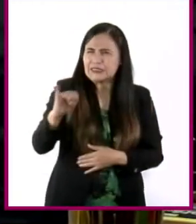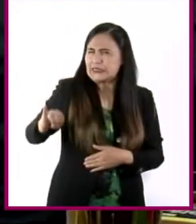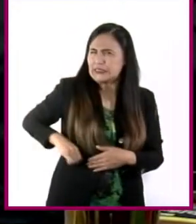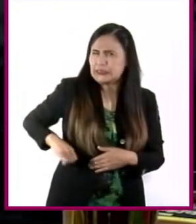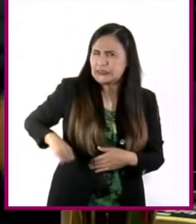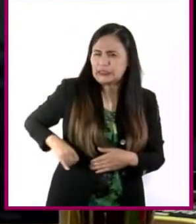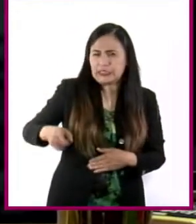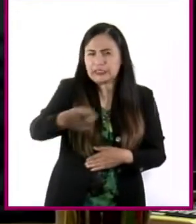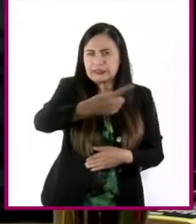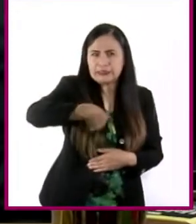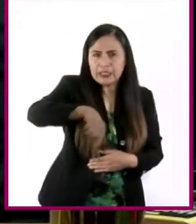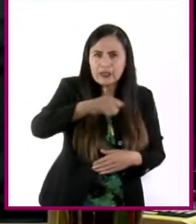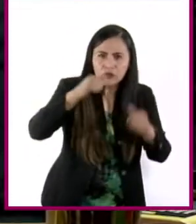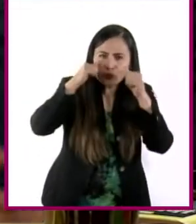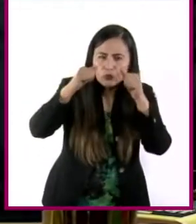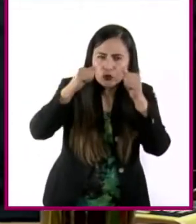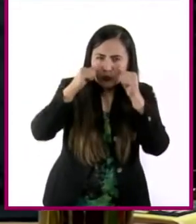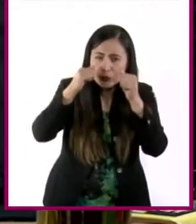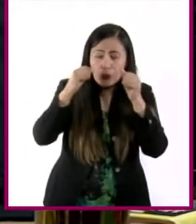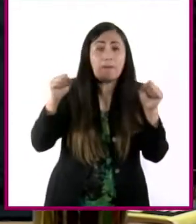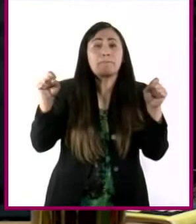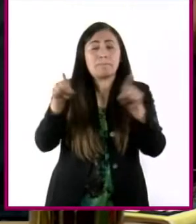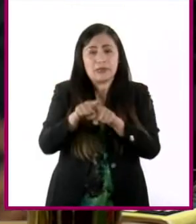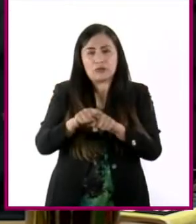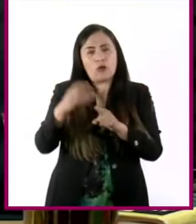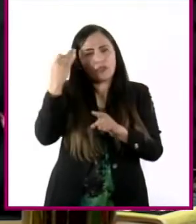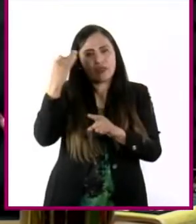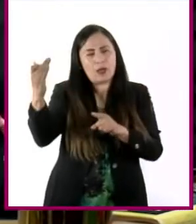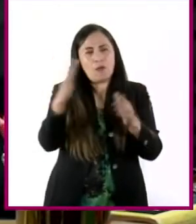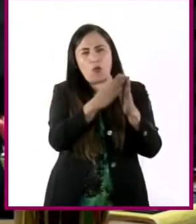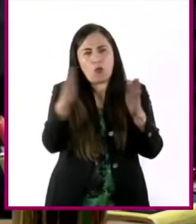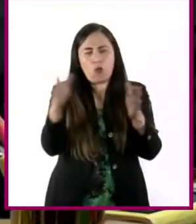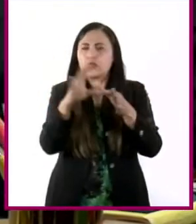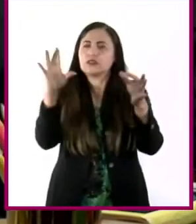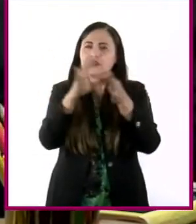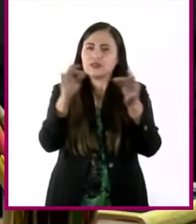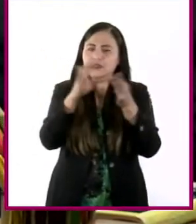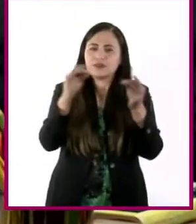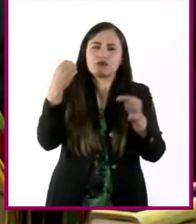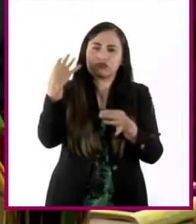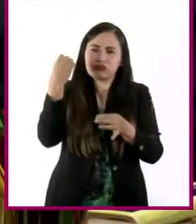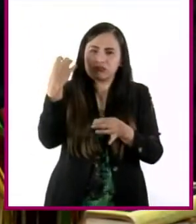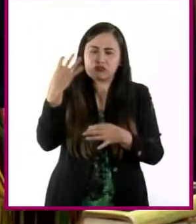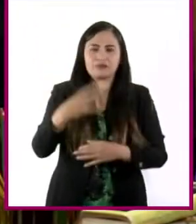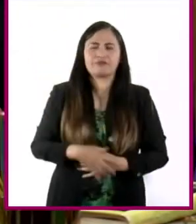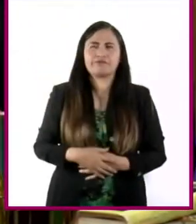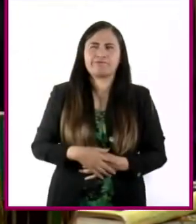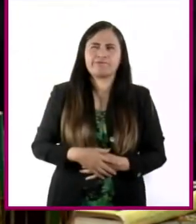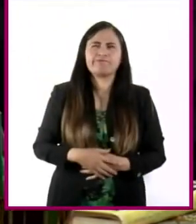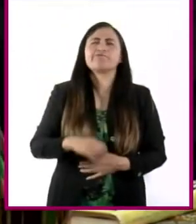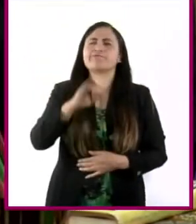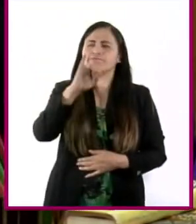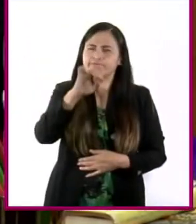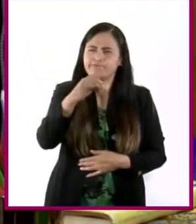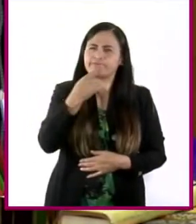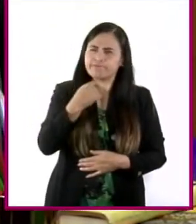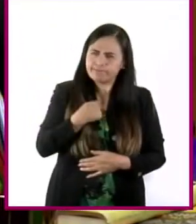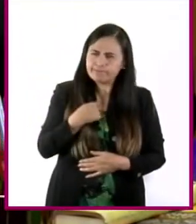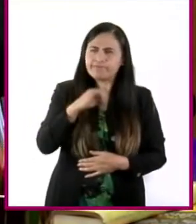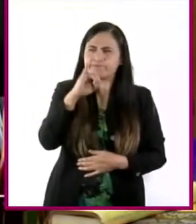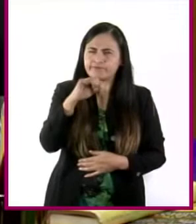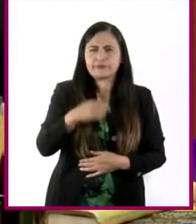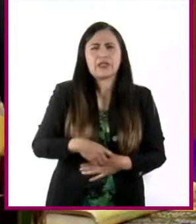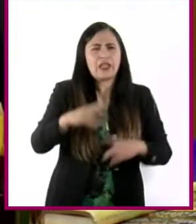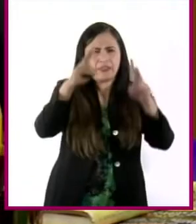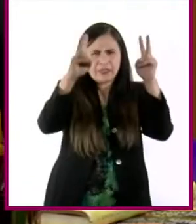su audiencia y que resulte adecuada para el tiempo de exposición. Ahora que comentas esto, Hugo, estoy pensando que de todos